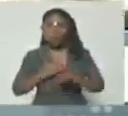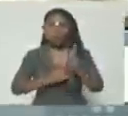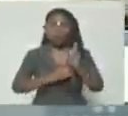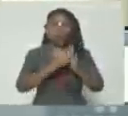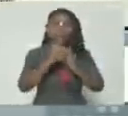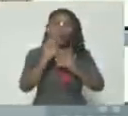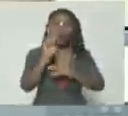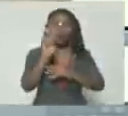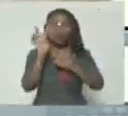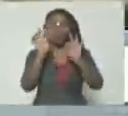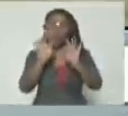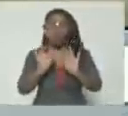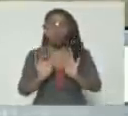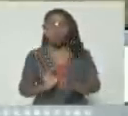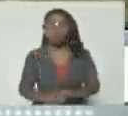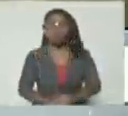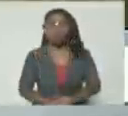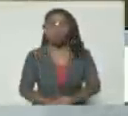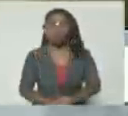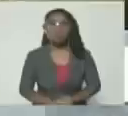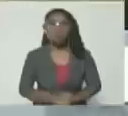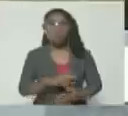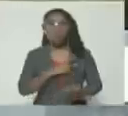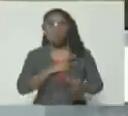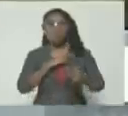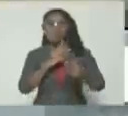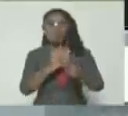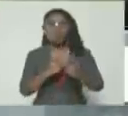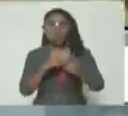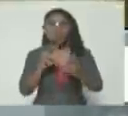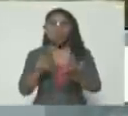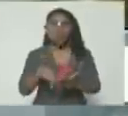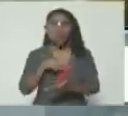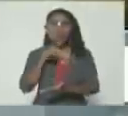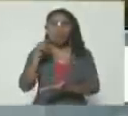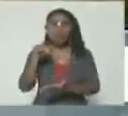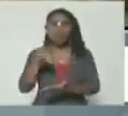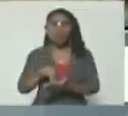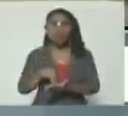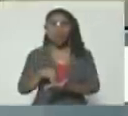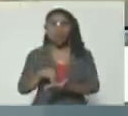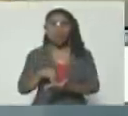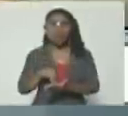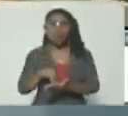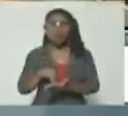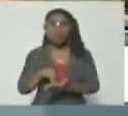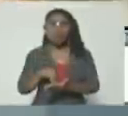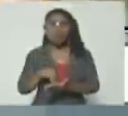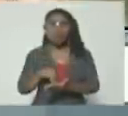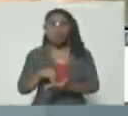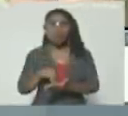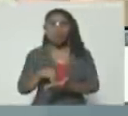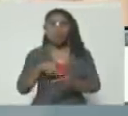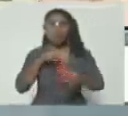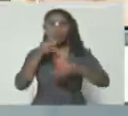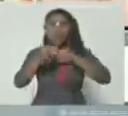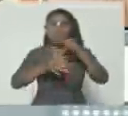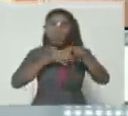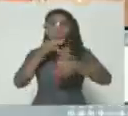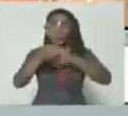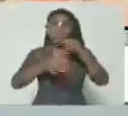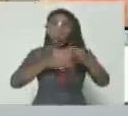las dos vocaciones. La vocación nacional, él ha explicado muy